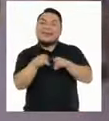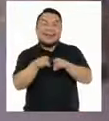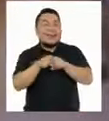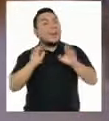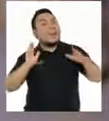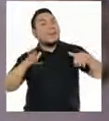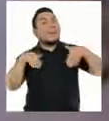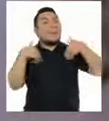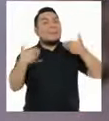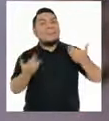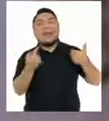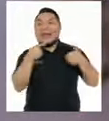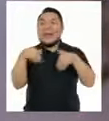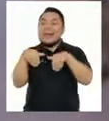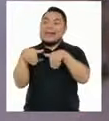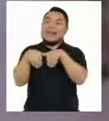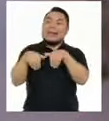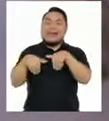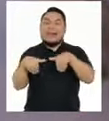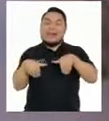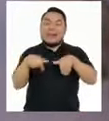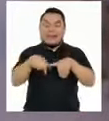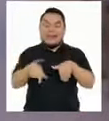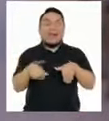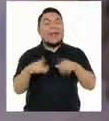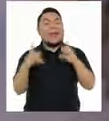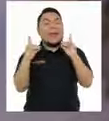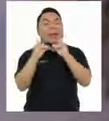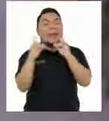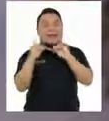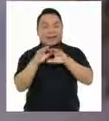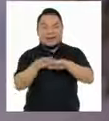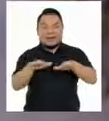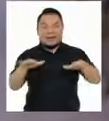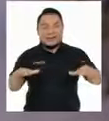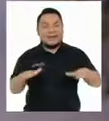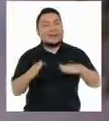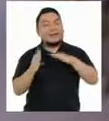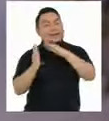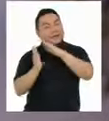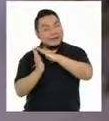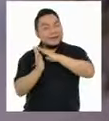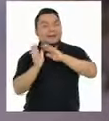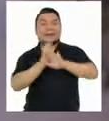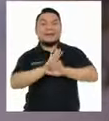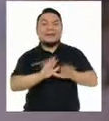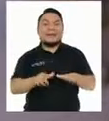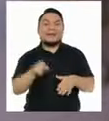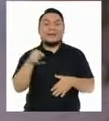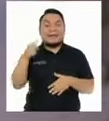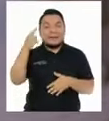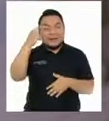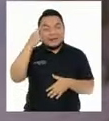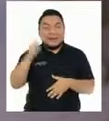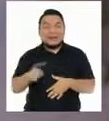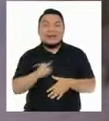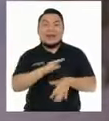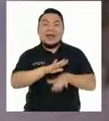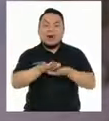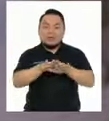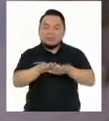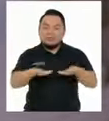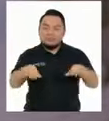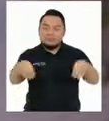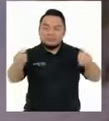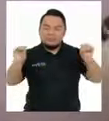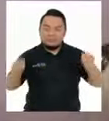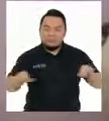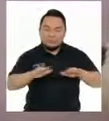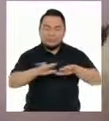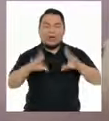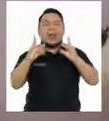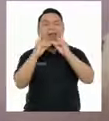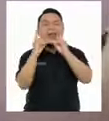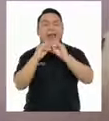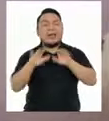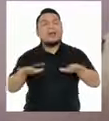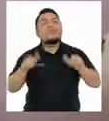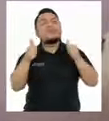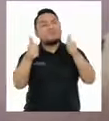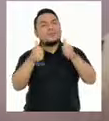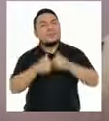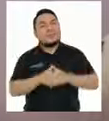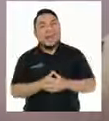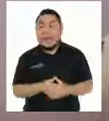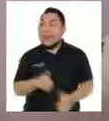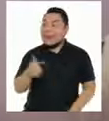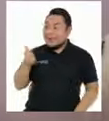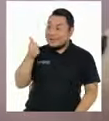estirar la mata de mi camita y no le dejo ninguna, pero ninguna arruga. Y antes de